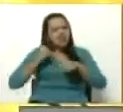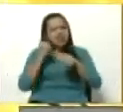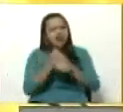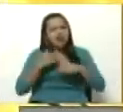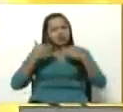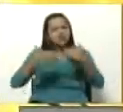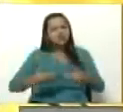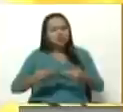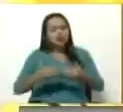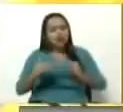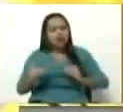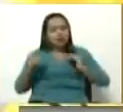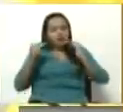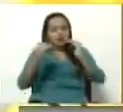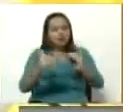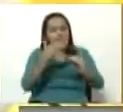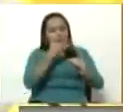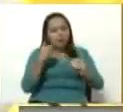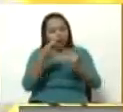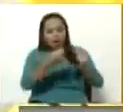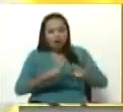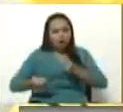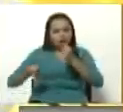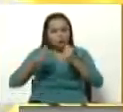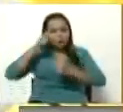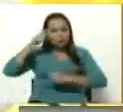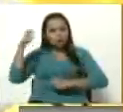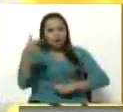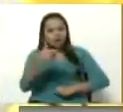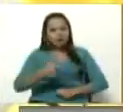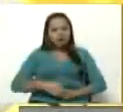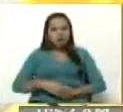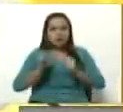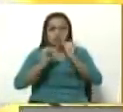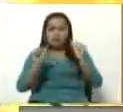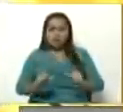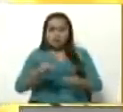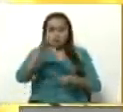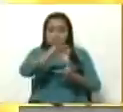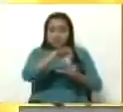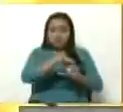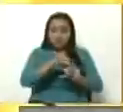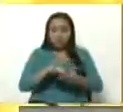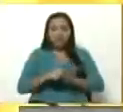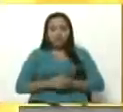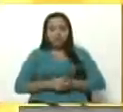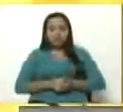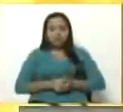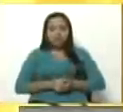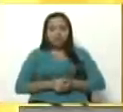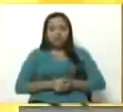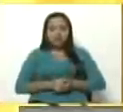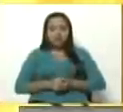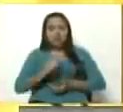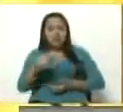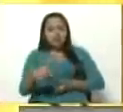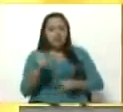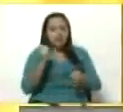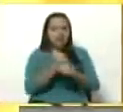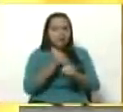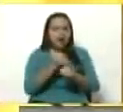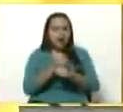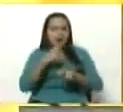a levantar nuestra economía en el estado, a levantar el sistema de siembra, a levantar el encadenamiento